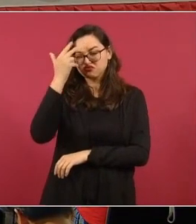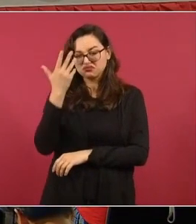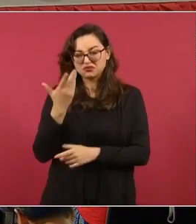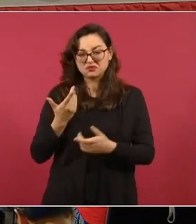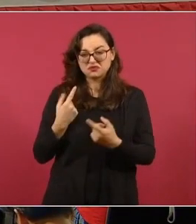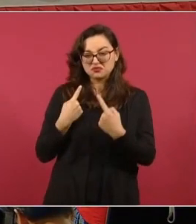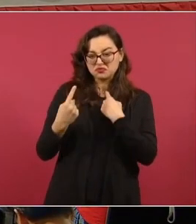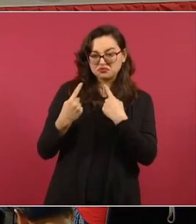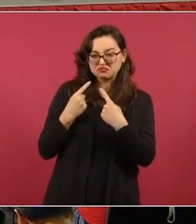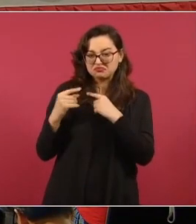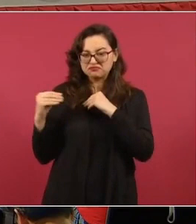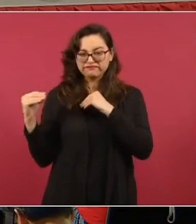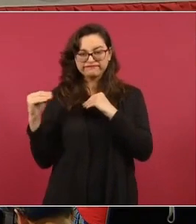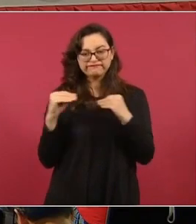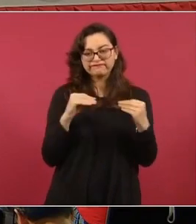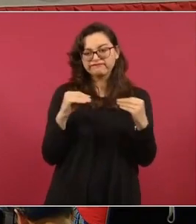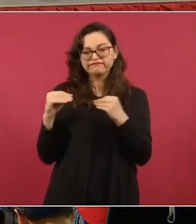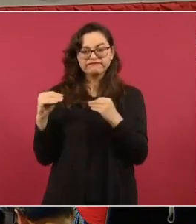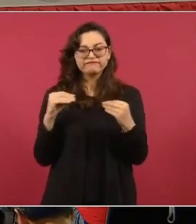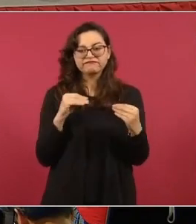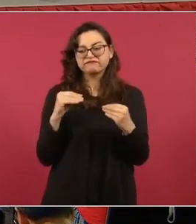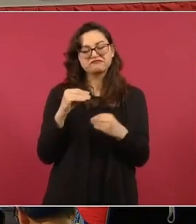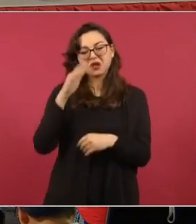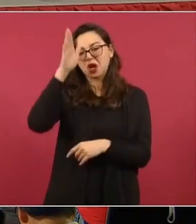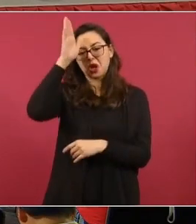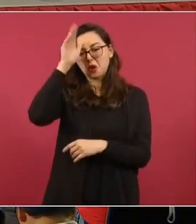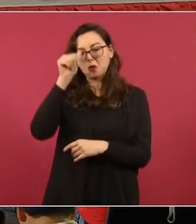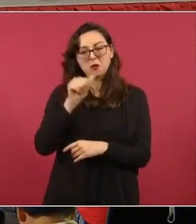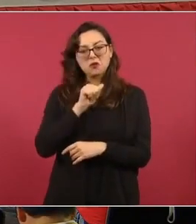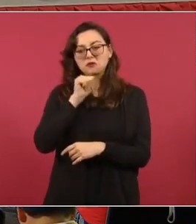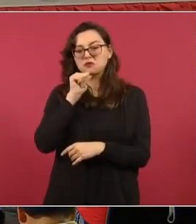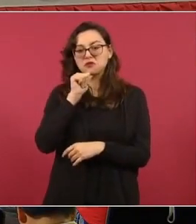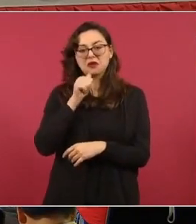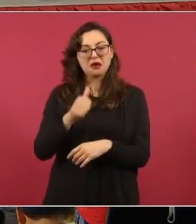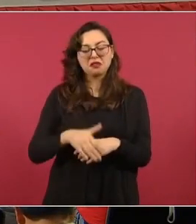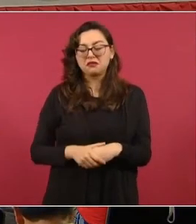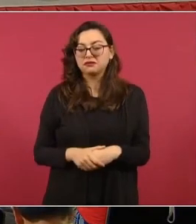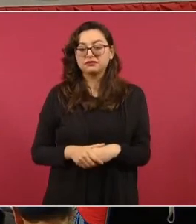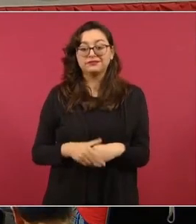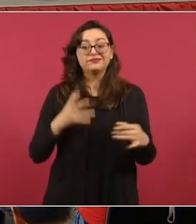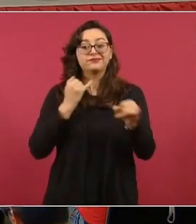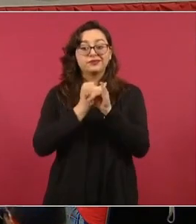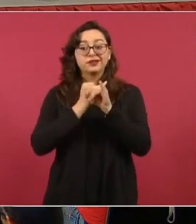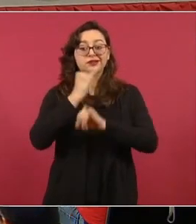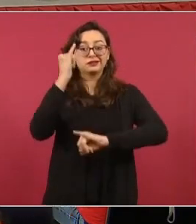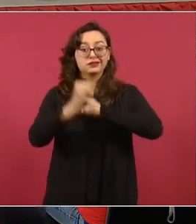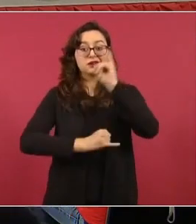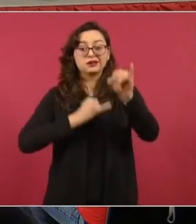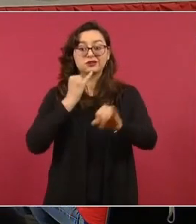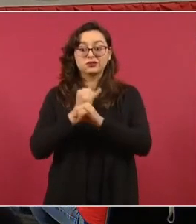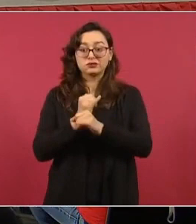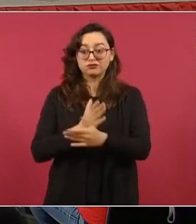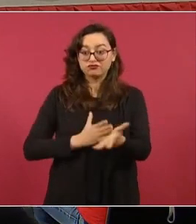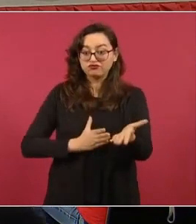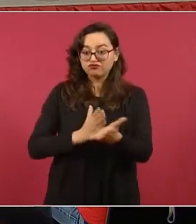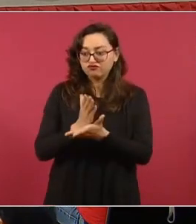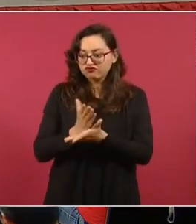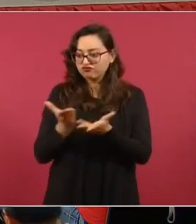y hubo incluso hasta un arbitraje internacional y se definió ya esto.